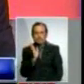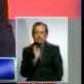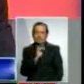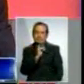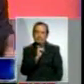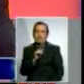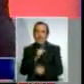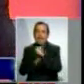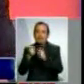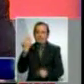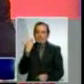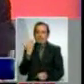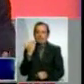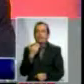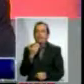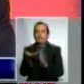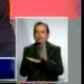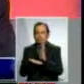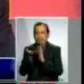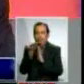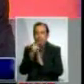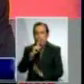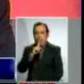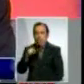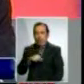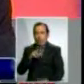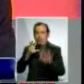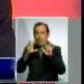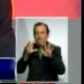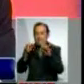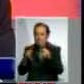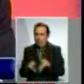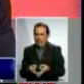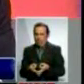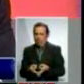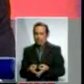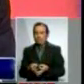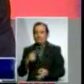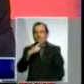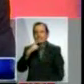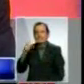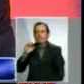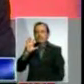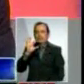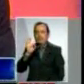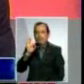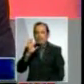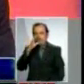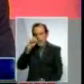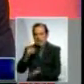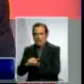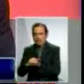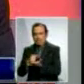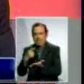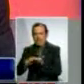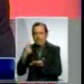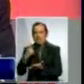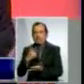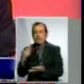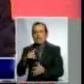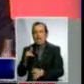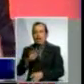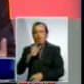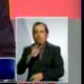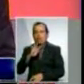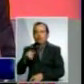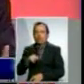duda porque el año pasado en que la salsa que fueron 1,9 medio tuvimos 150.000 recursos vivían saltamos a 48 promedio